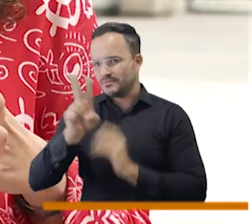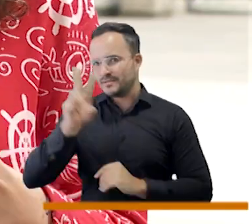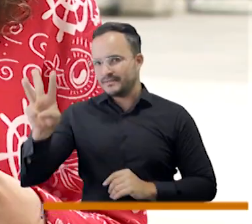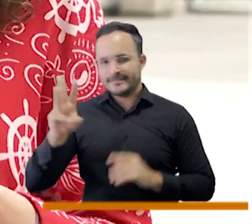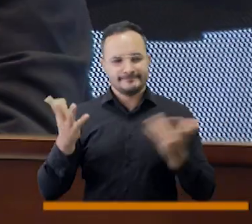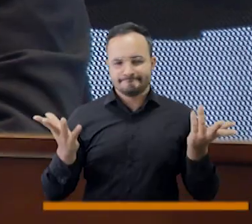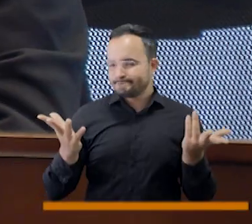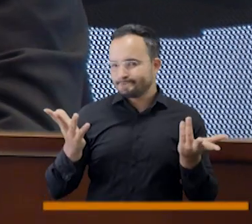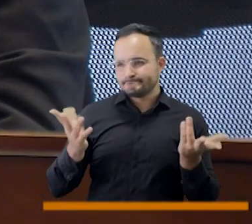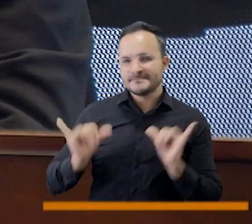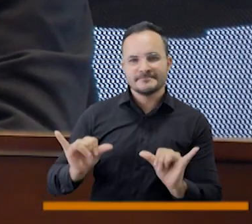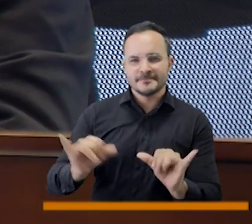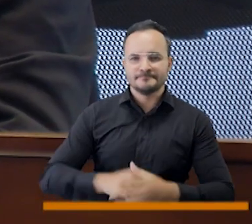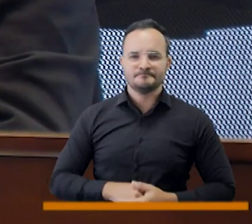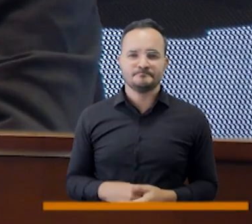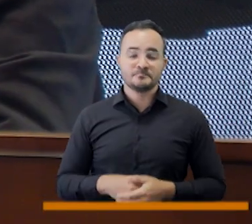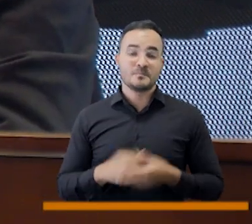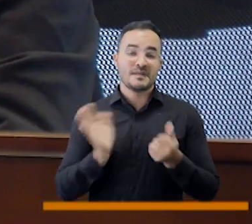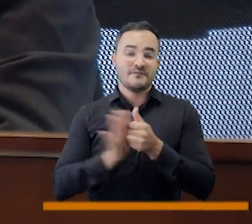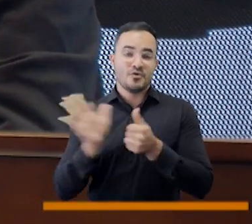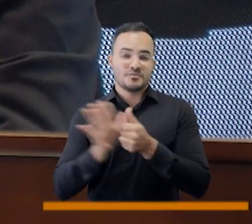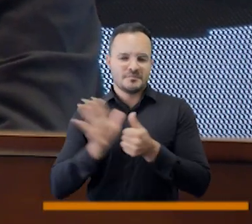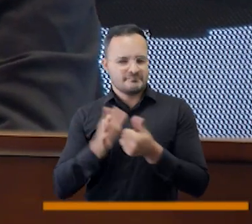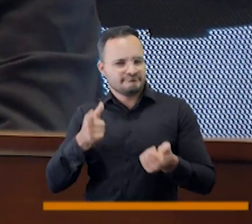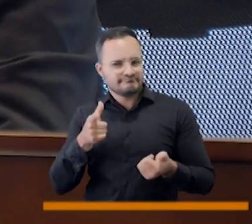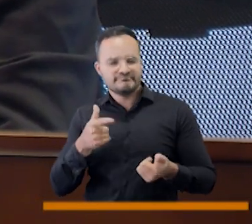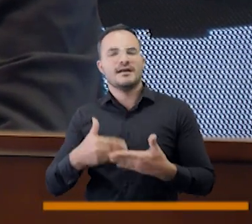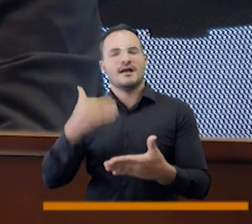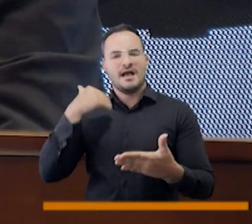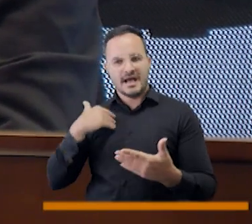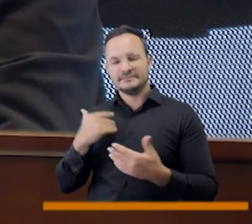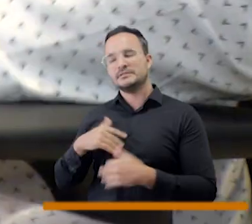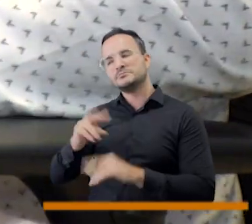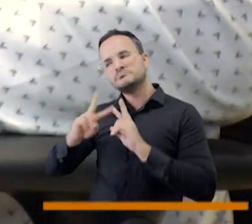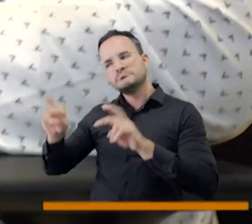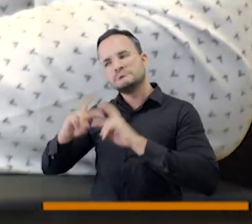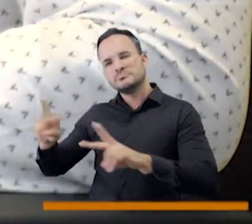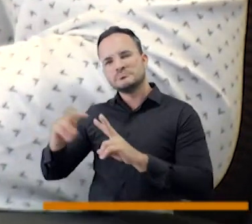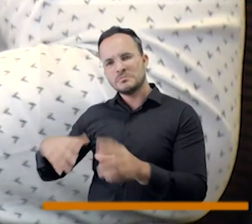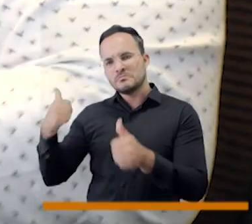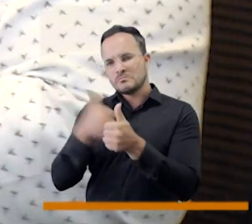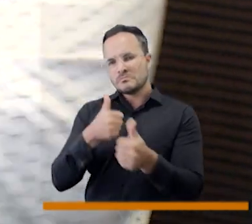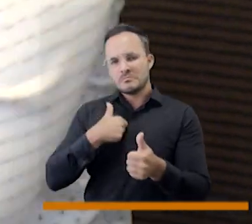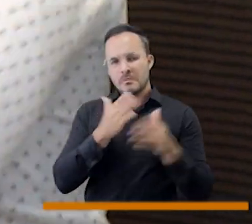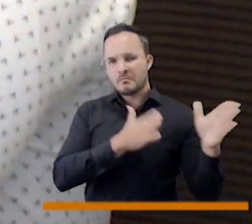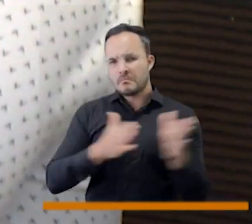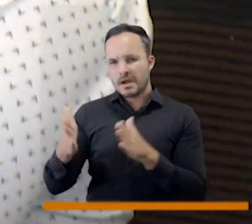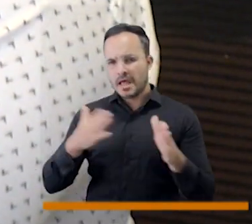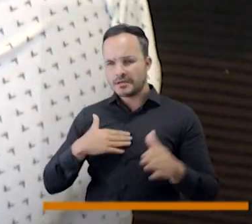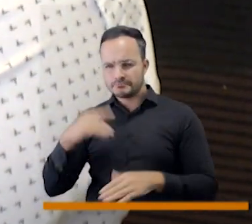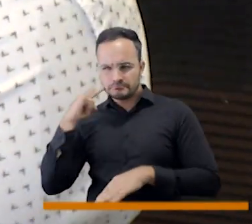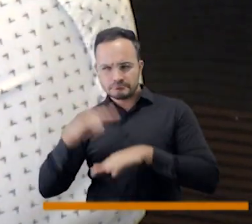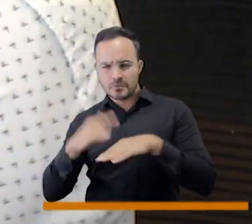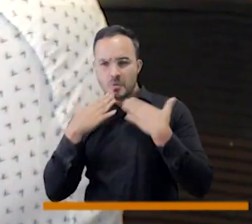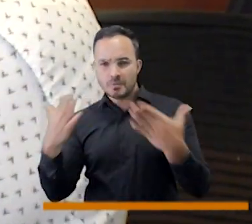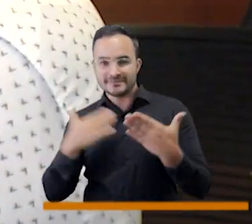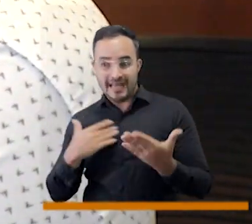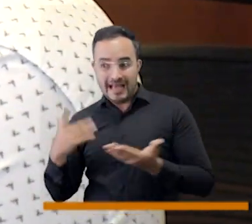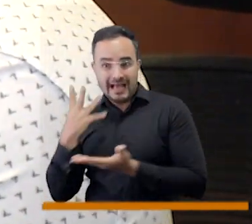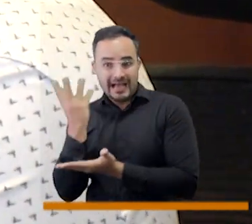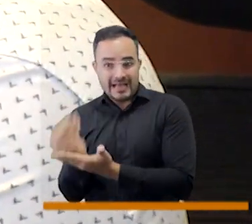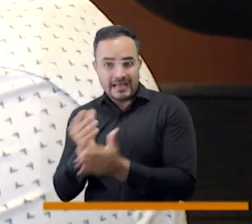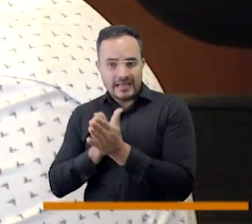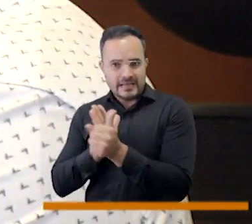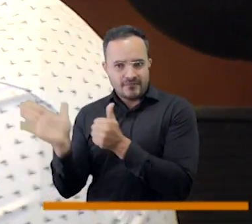año 2022. Para la elaboración de este informe, se consultó el documento público Seguimiento al